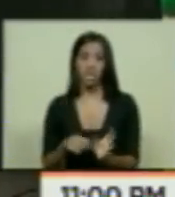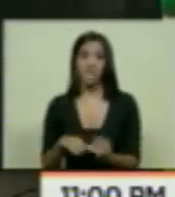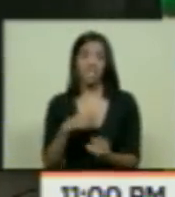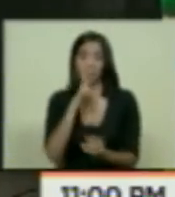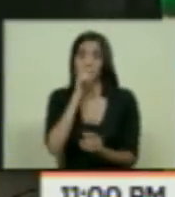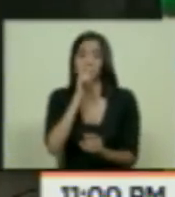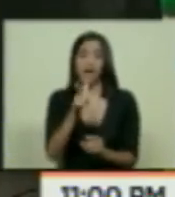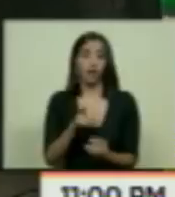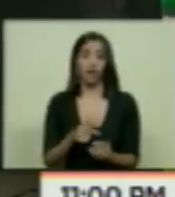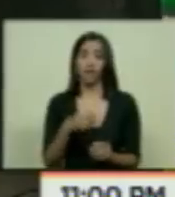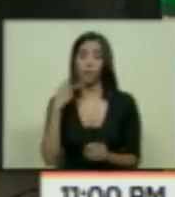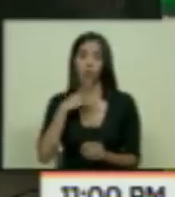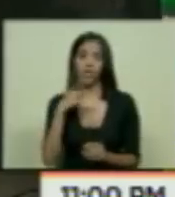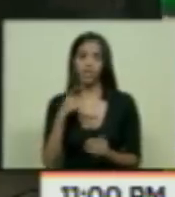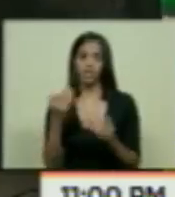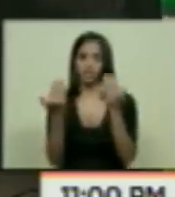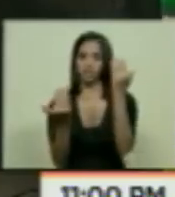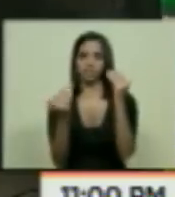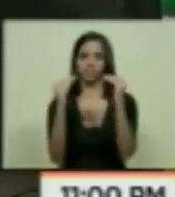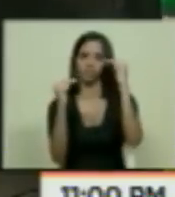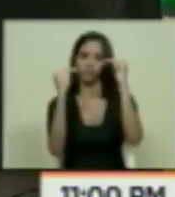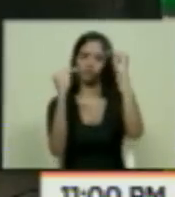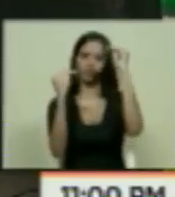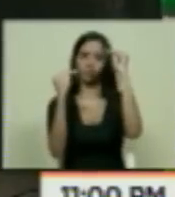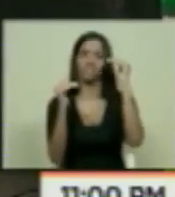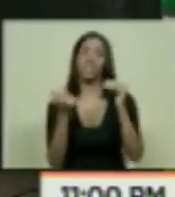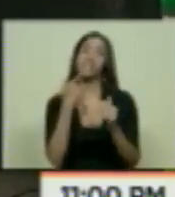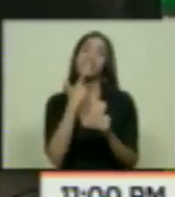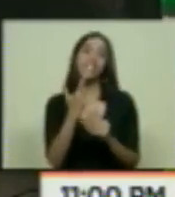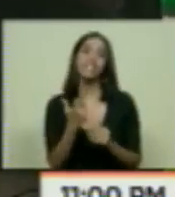de la política. Ese personaje